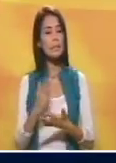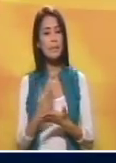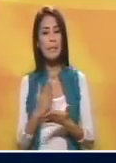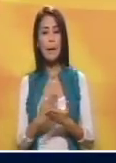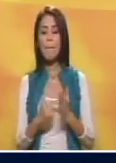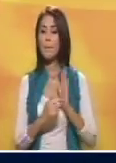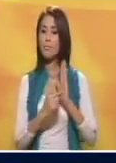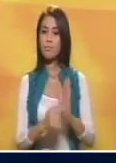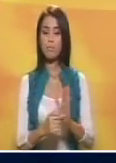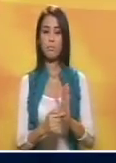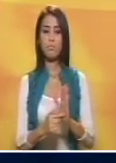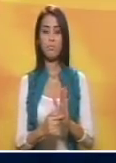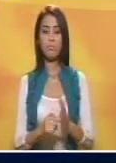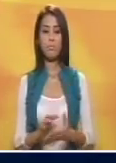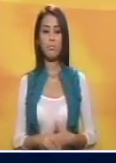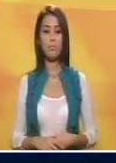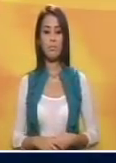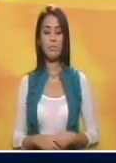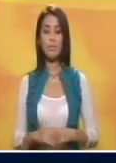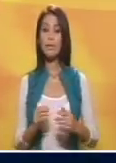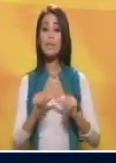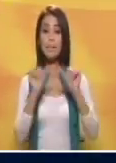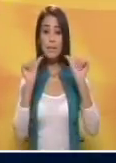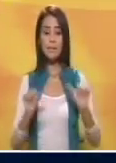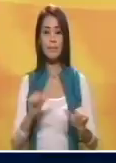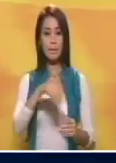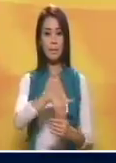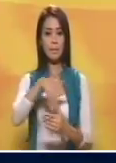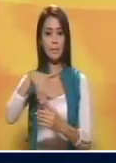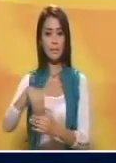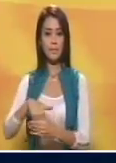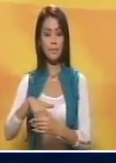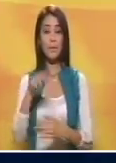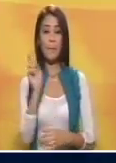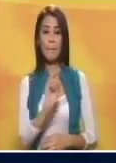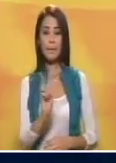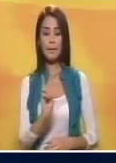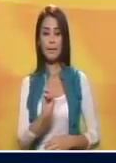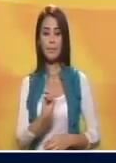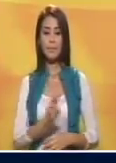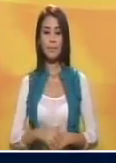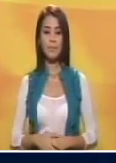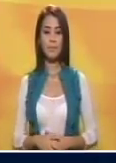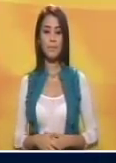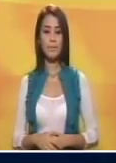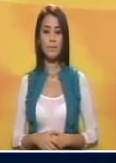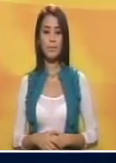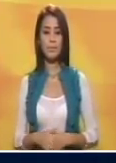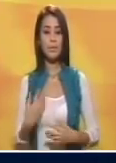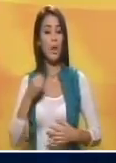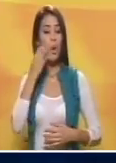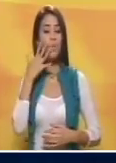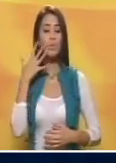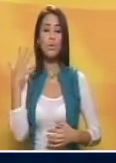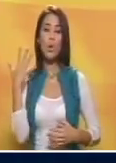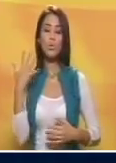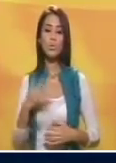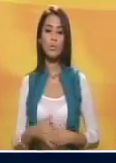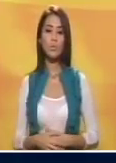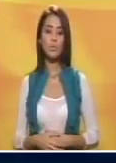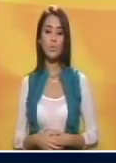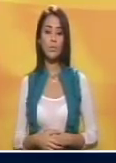seguimos consolidando para hacer de este sistema electoral venezolano, que del cual nos sentimos tan orgullosos